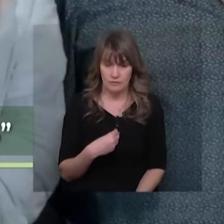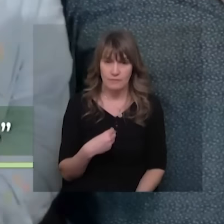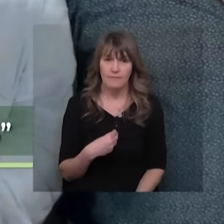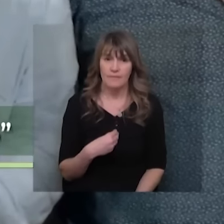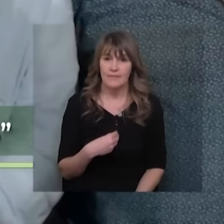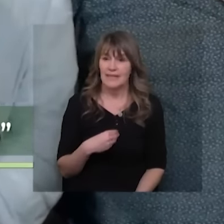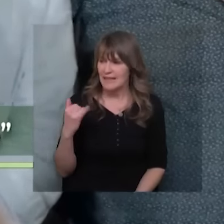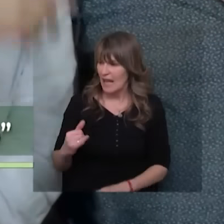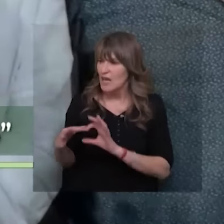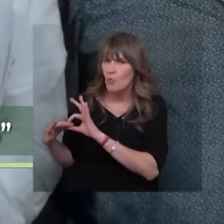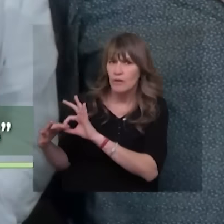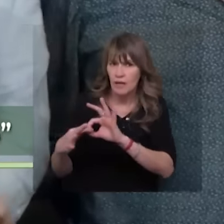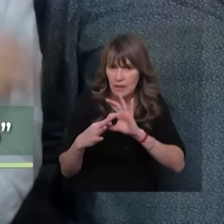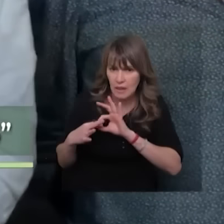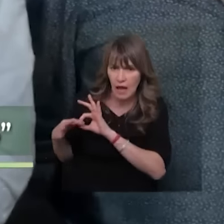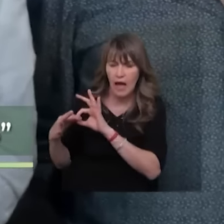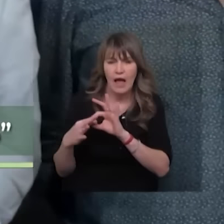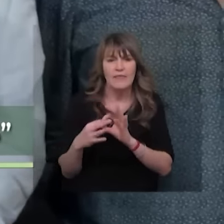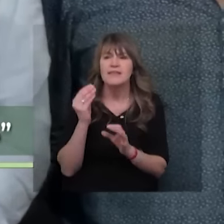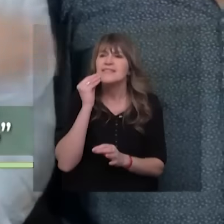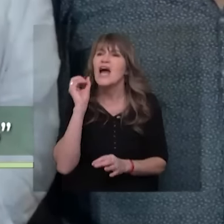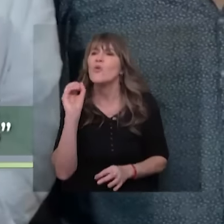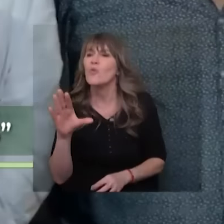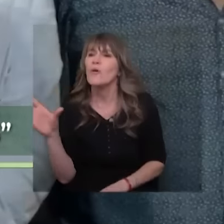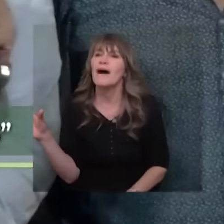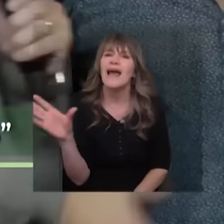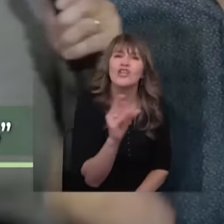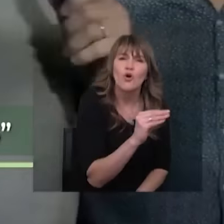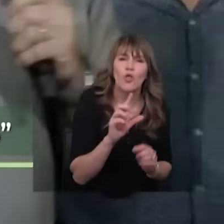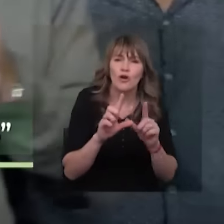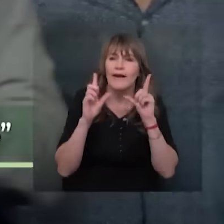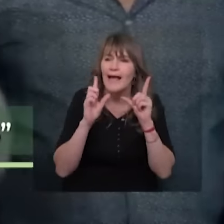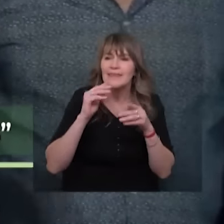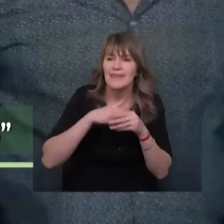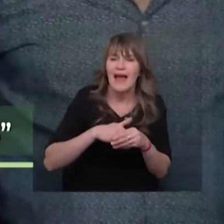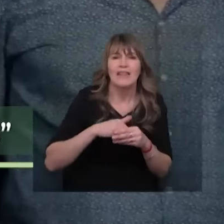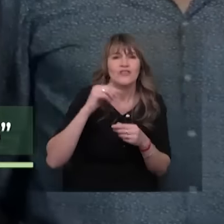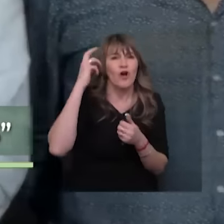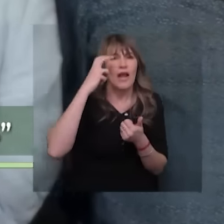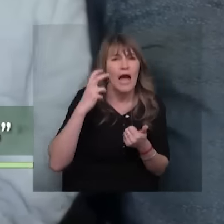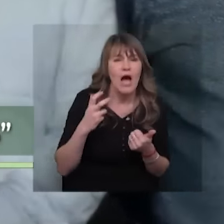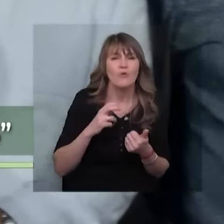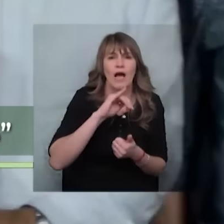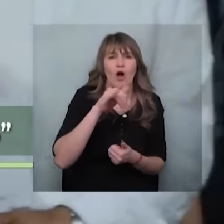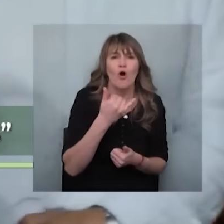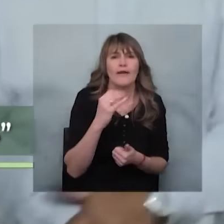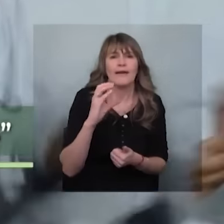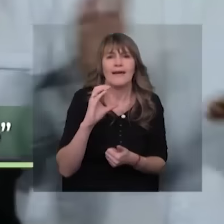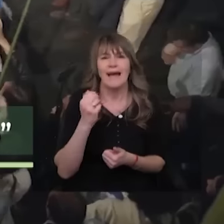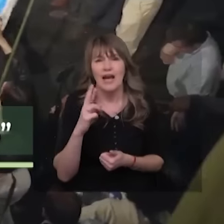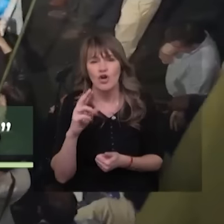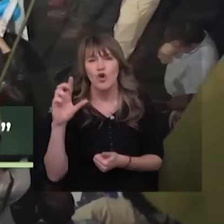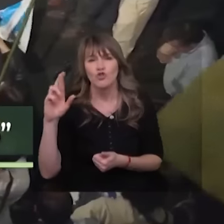la unidad que tiene y mandamos un saludo a todos los precandidatos del partido a Laura Jorge a Carlos Rosana